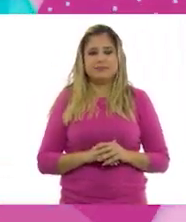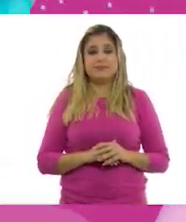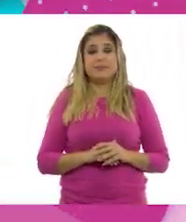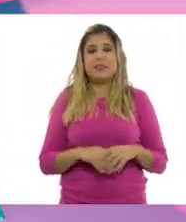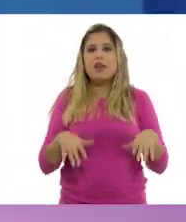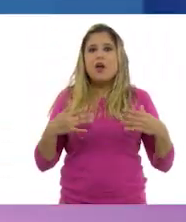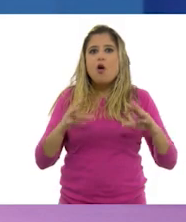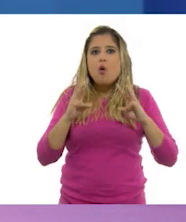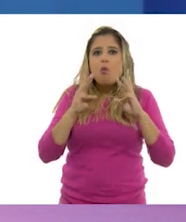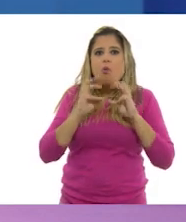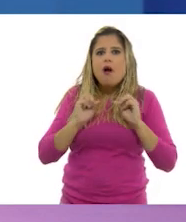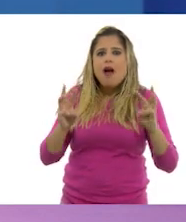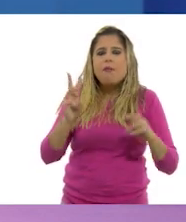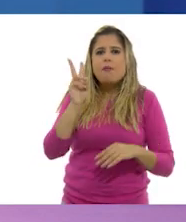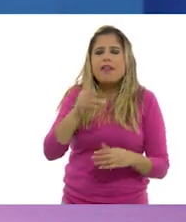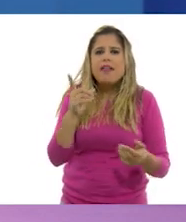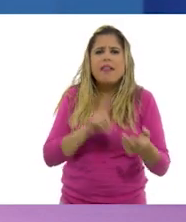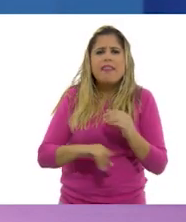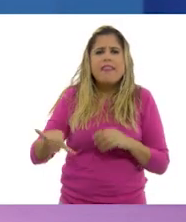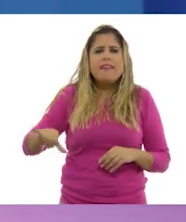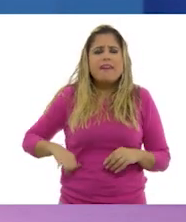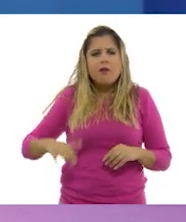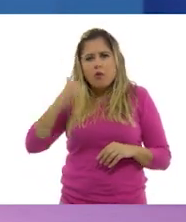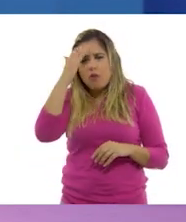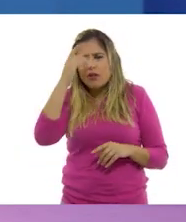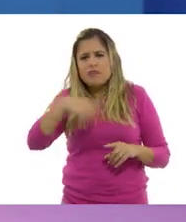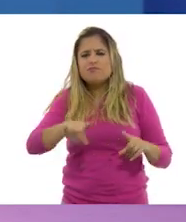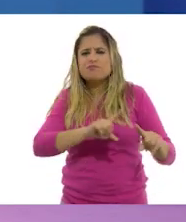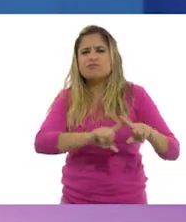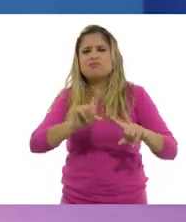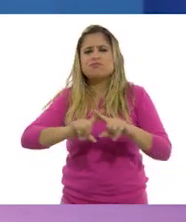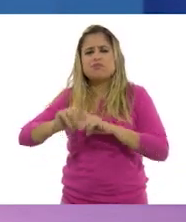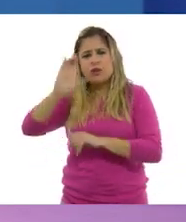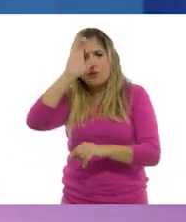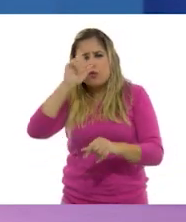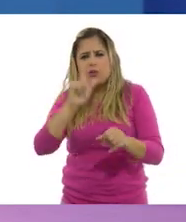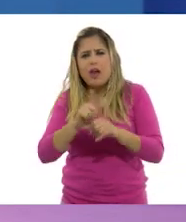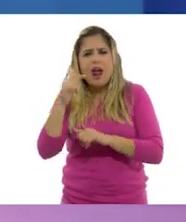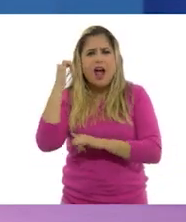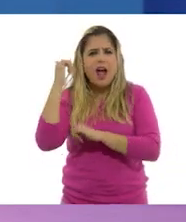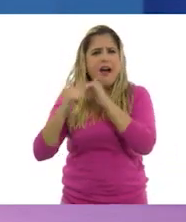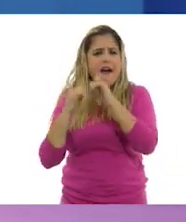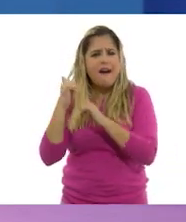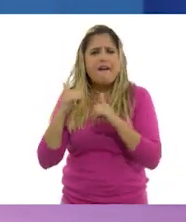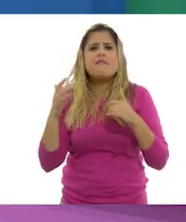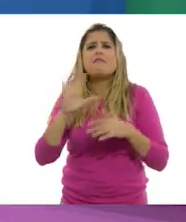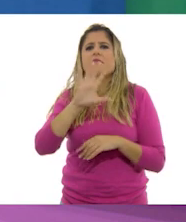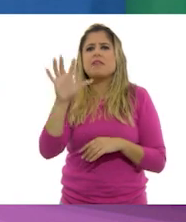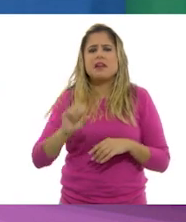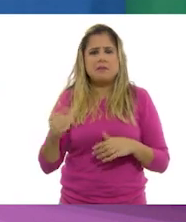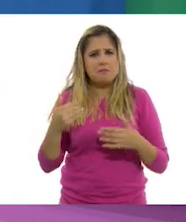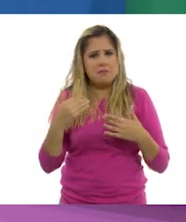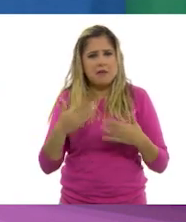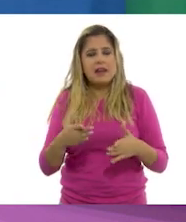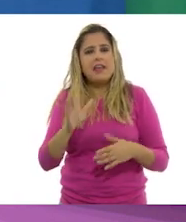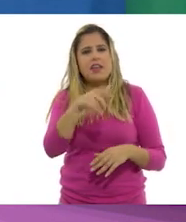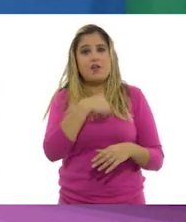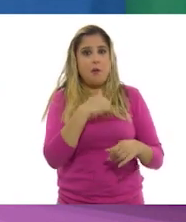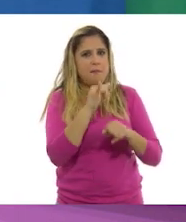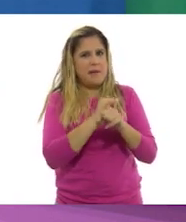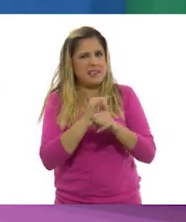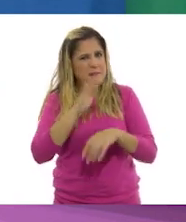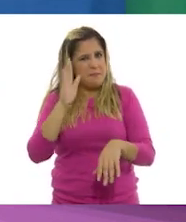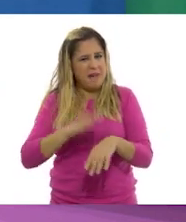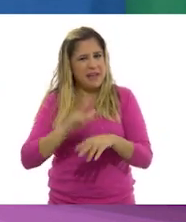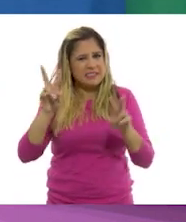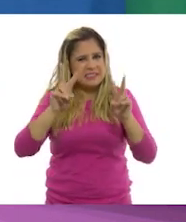¡Guau! ¡Qué interesante conocer sobre la diversidad cultural en África! Voy a investigar más sobre